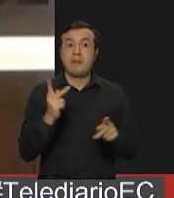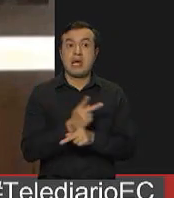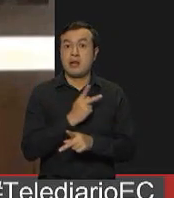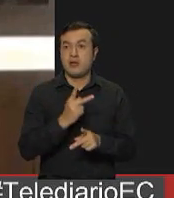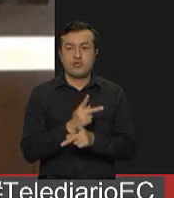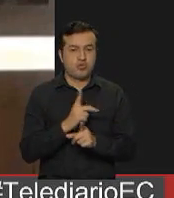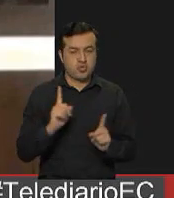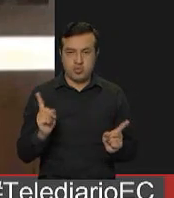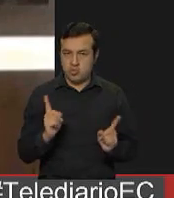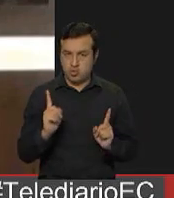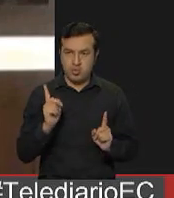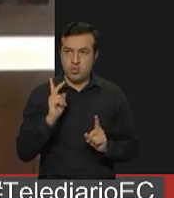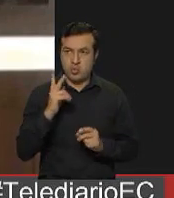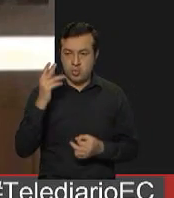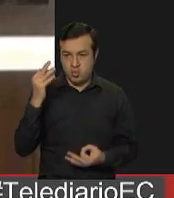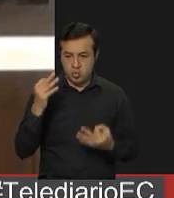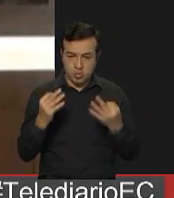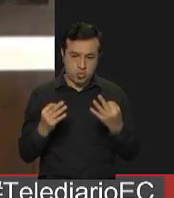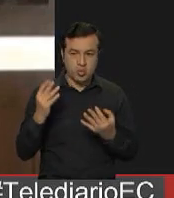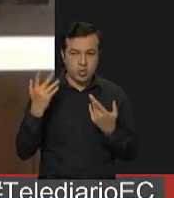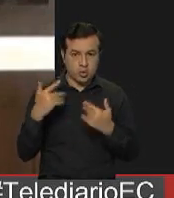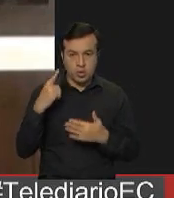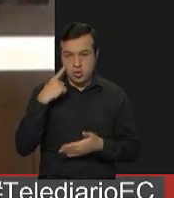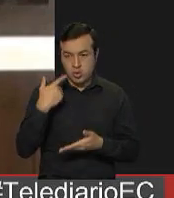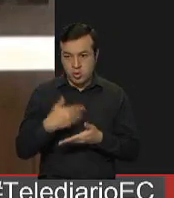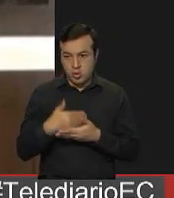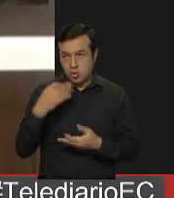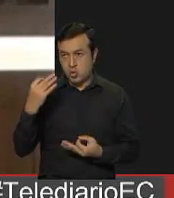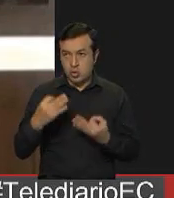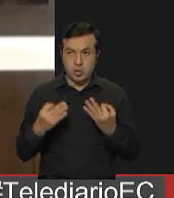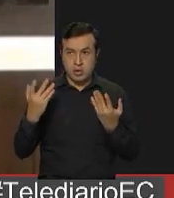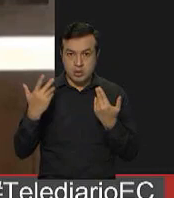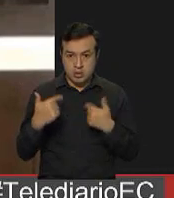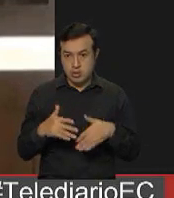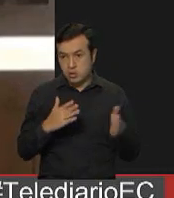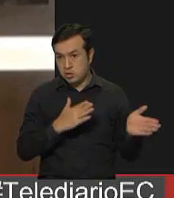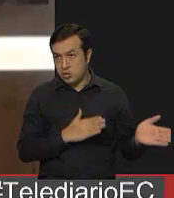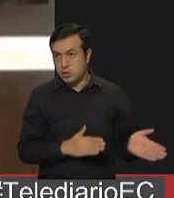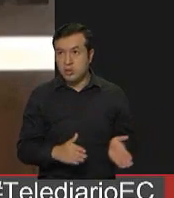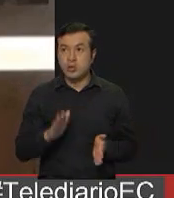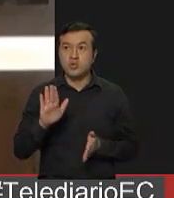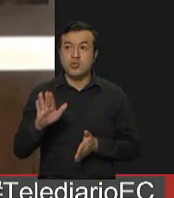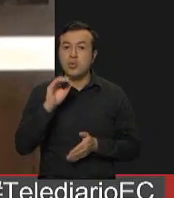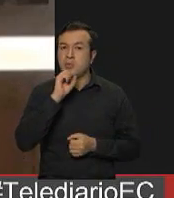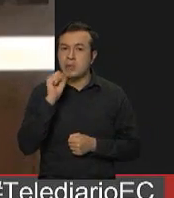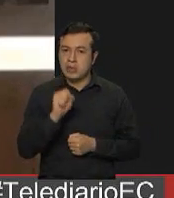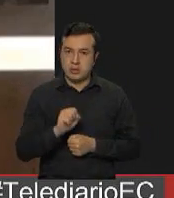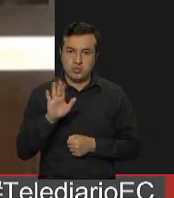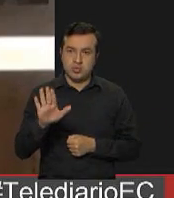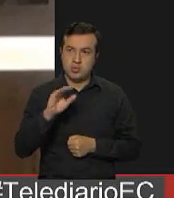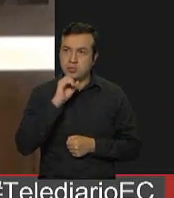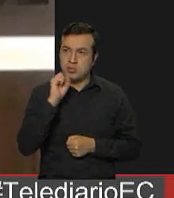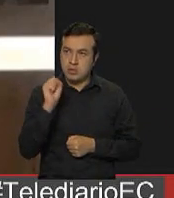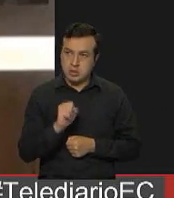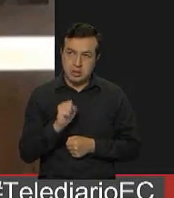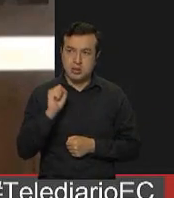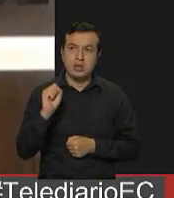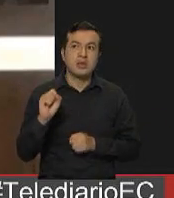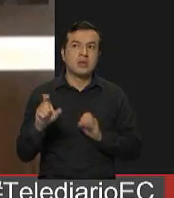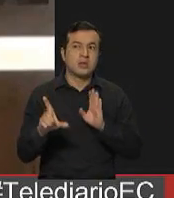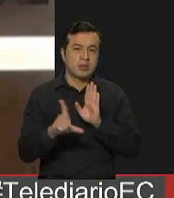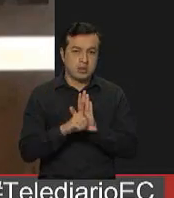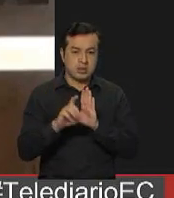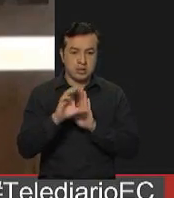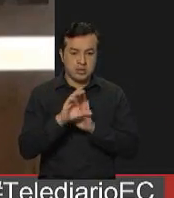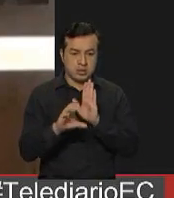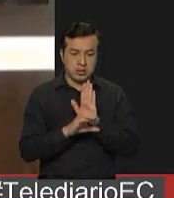es una audiencia, porque es un delito flagrante, si en esa audiencia se determina que por la edad que tiene, hay un artículo también en el Código